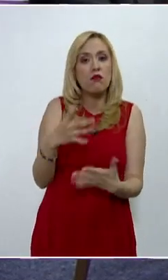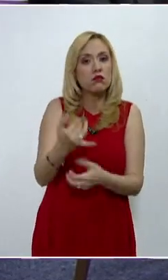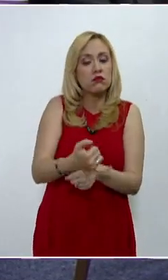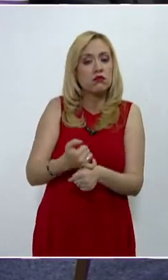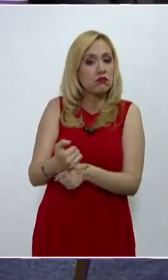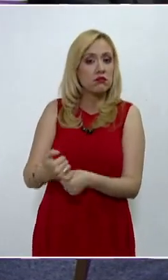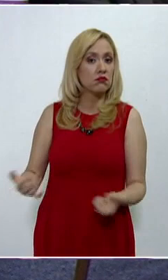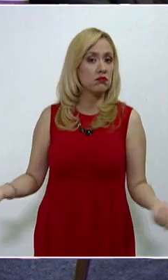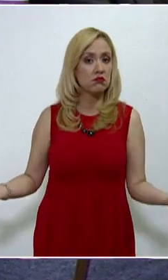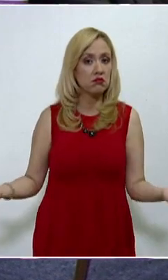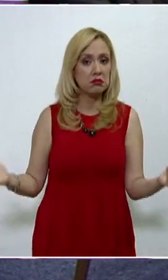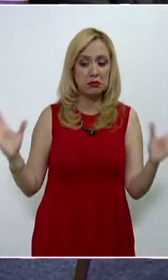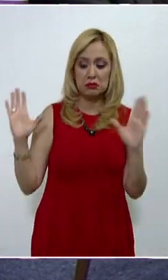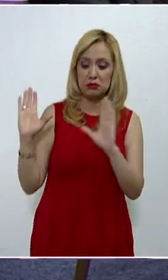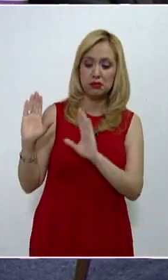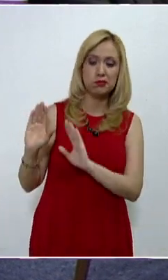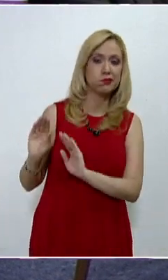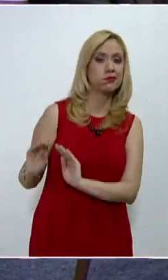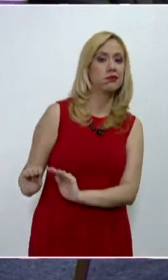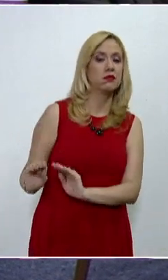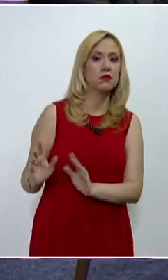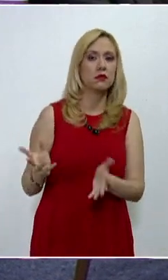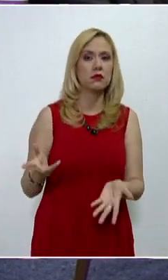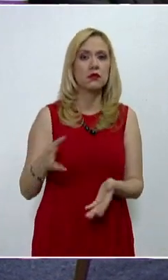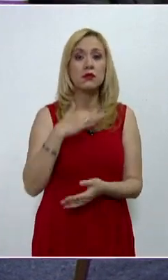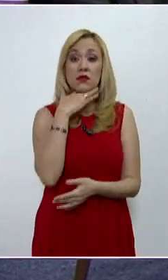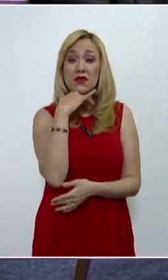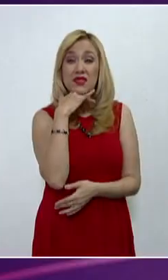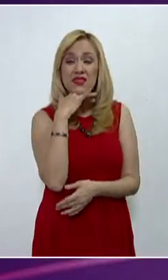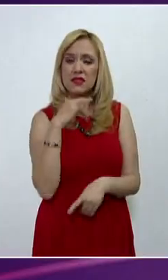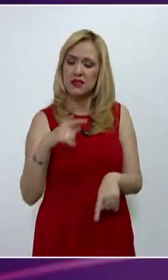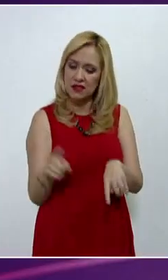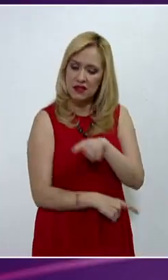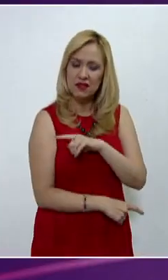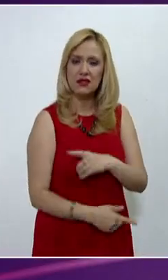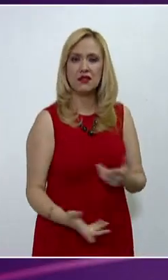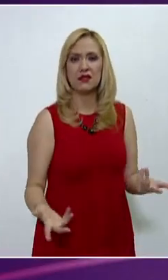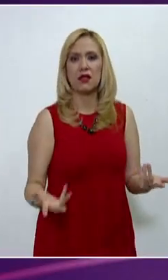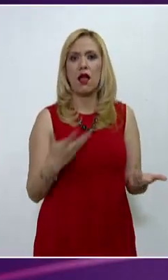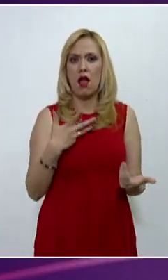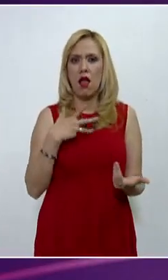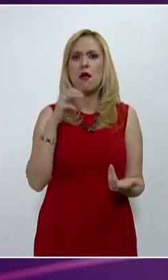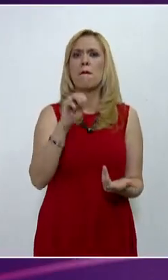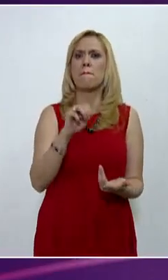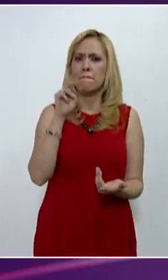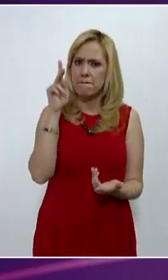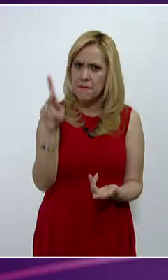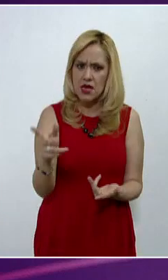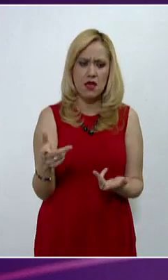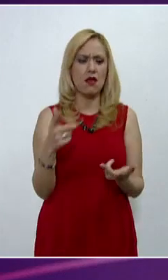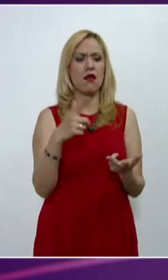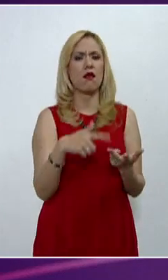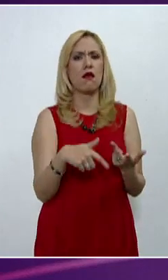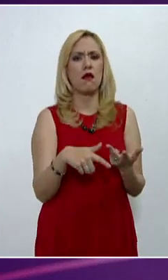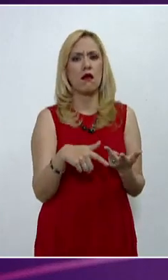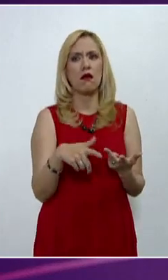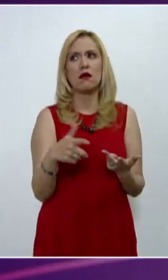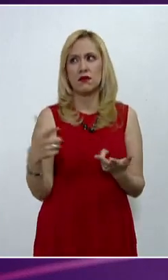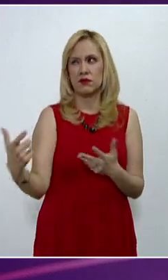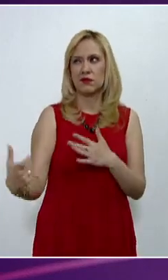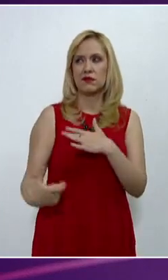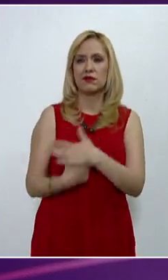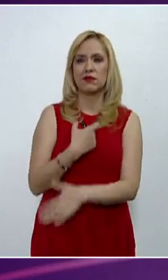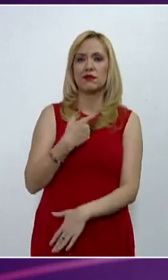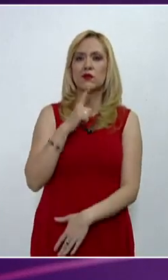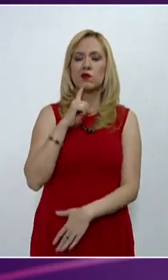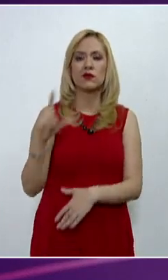de investigación criminal. Y la corrupción hay que combatirla, por supuesto. Hay ministerios públicos que se venden, digamos, frente